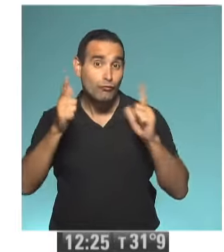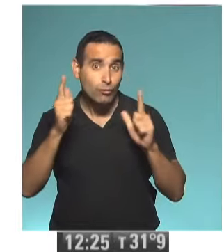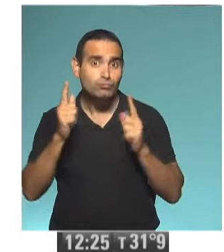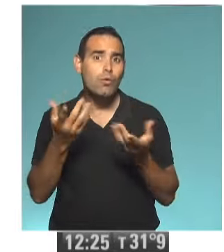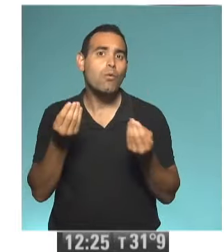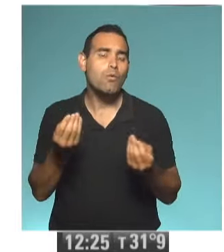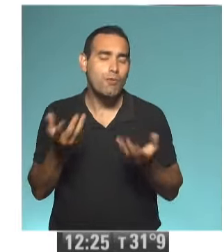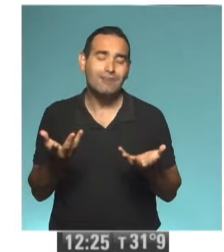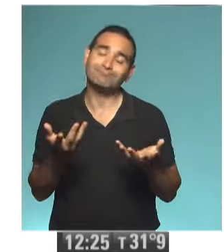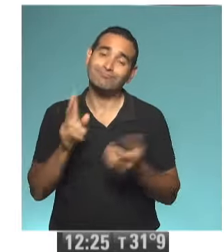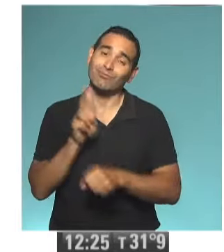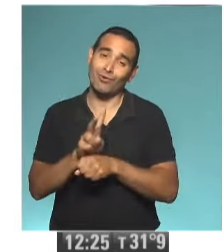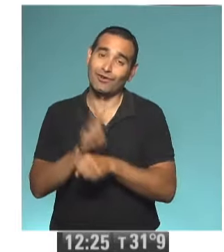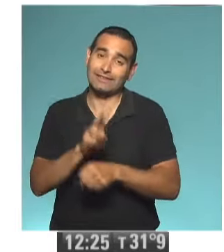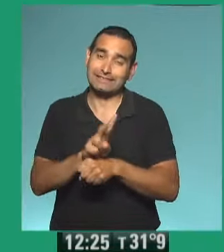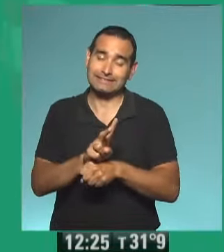encuentros, también nos cuidamos.